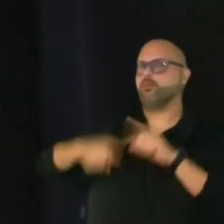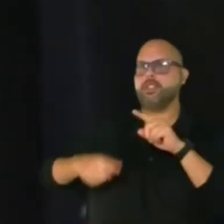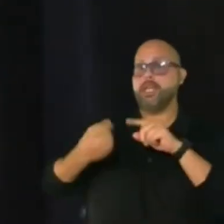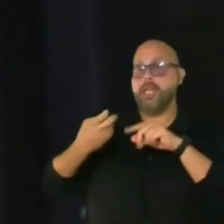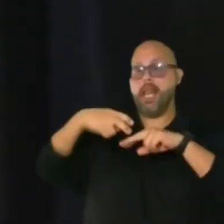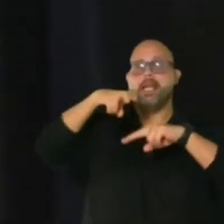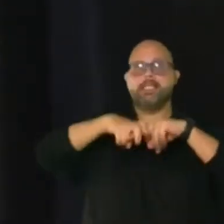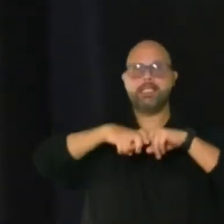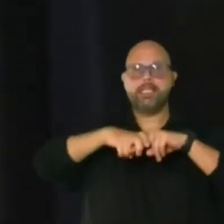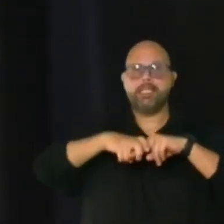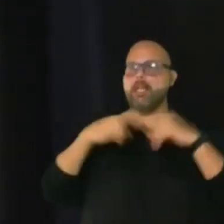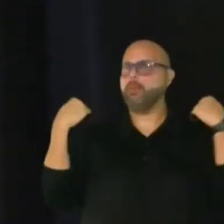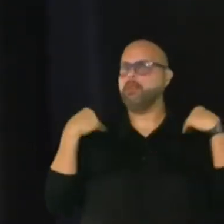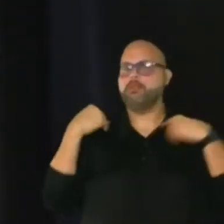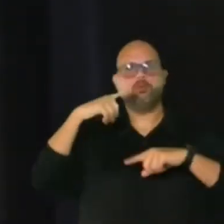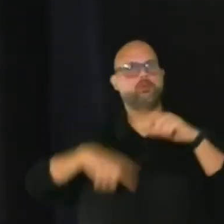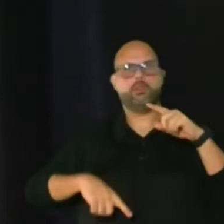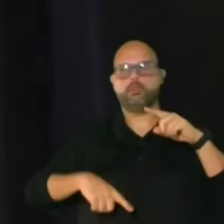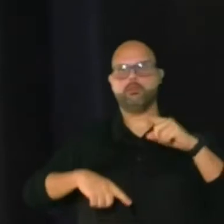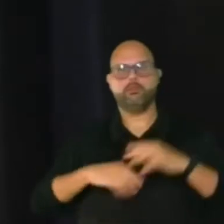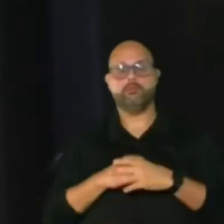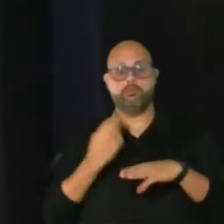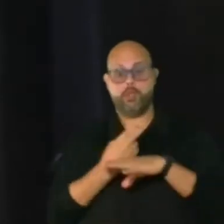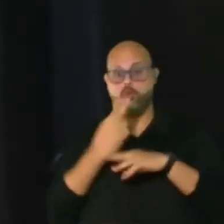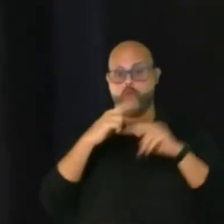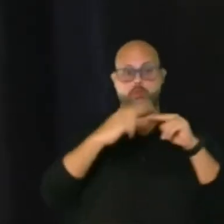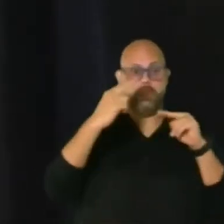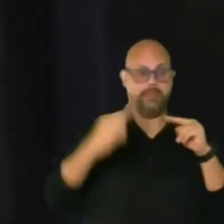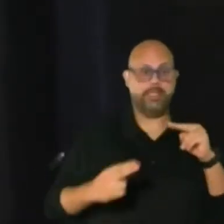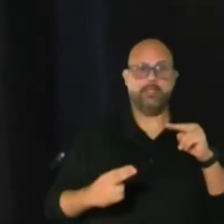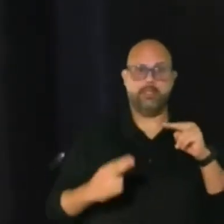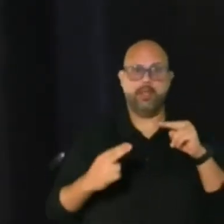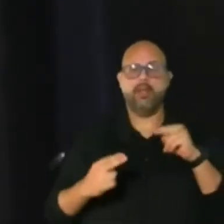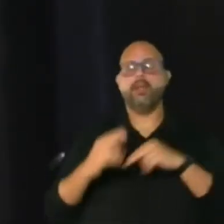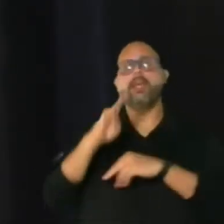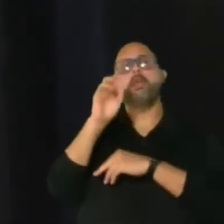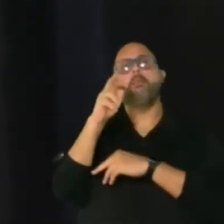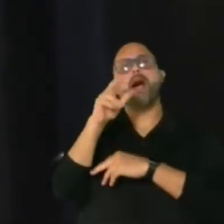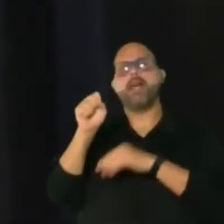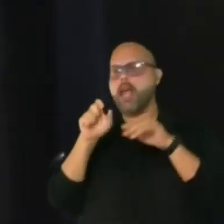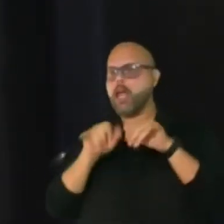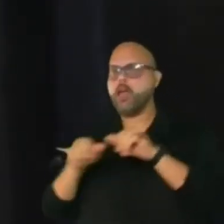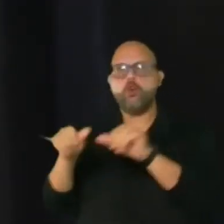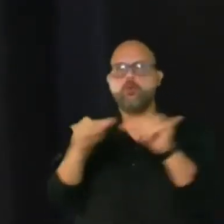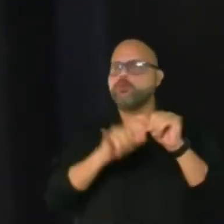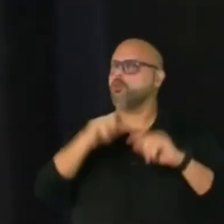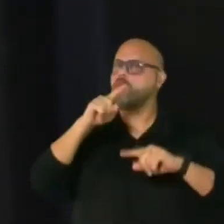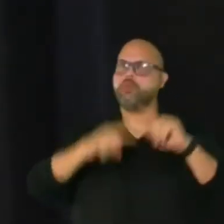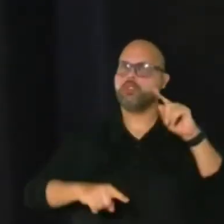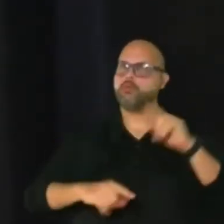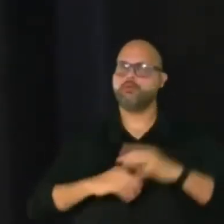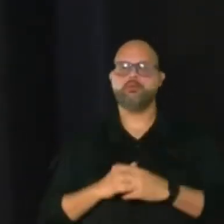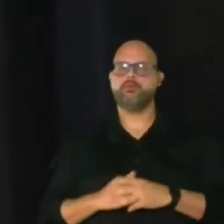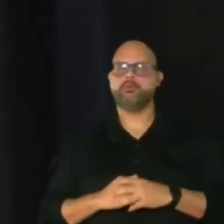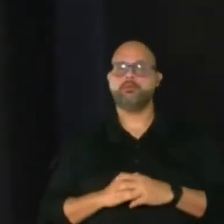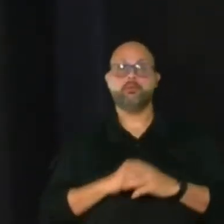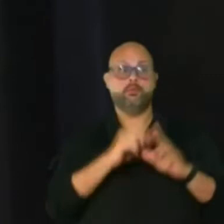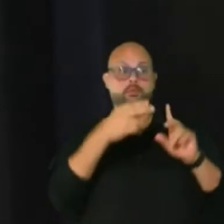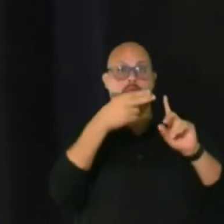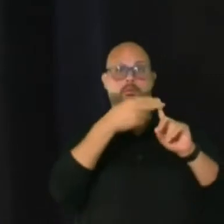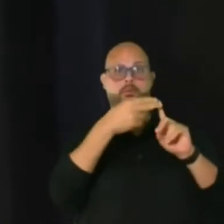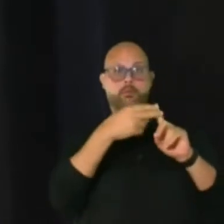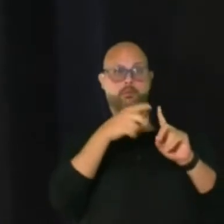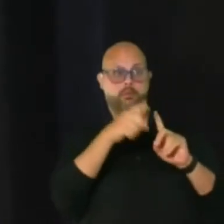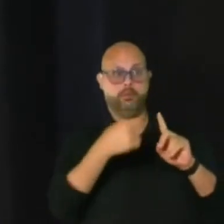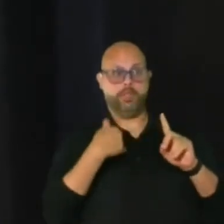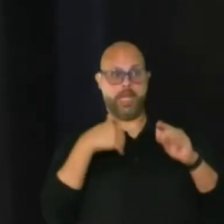de las áreas comunes tales como piscinas y barras. Aquellas hospederías y paradores que cuenten con acceso a